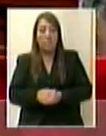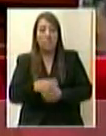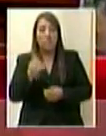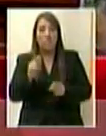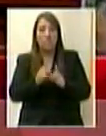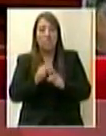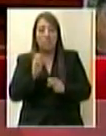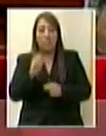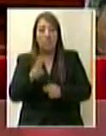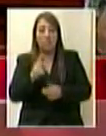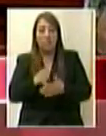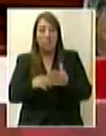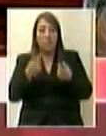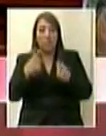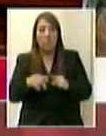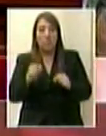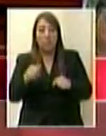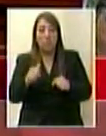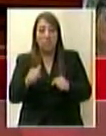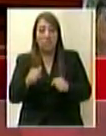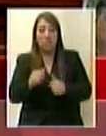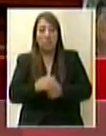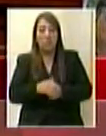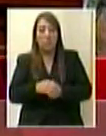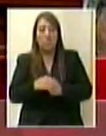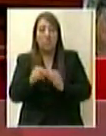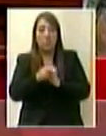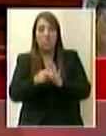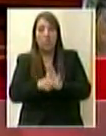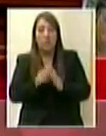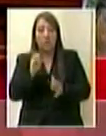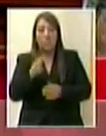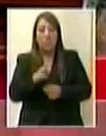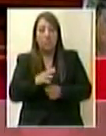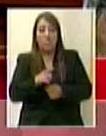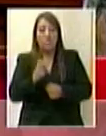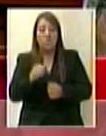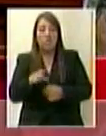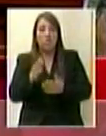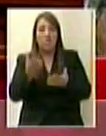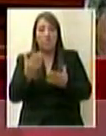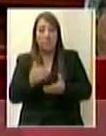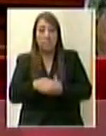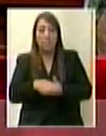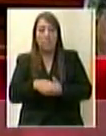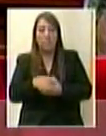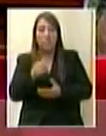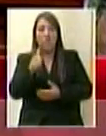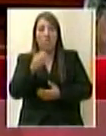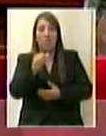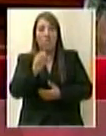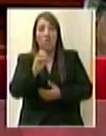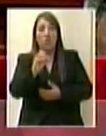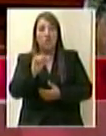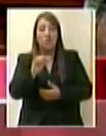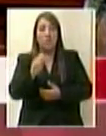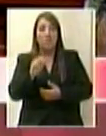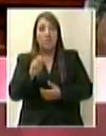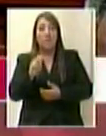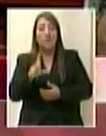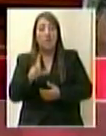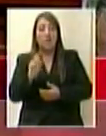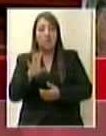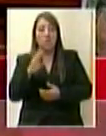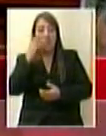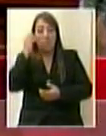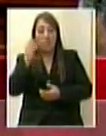indicar que de acuerdo a lo que la norma establece se ha solicitado a osiptel el organismo regulador